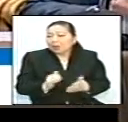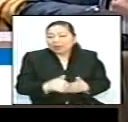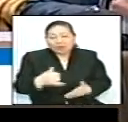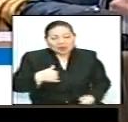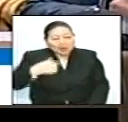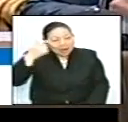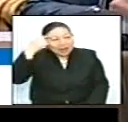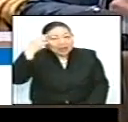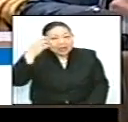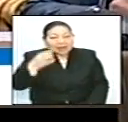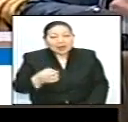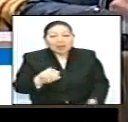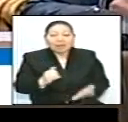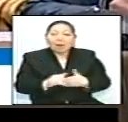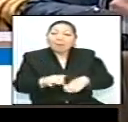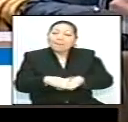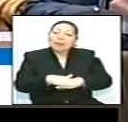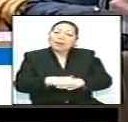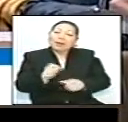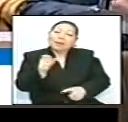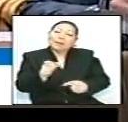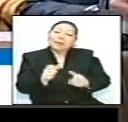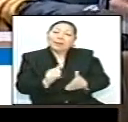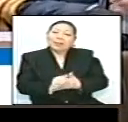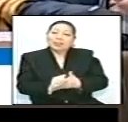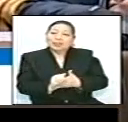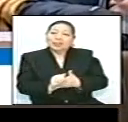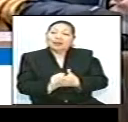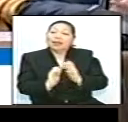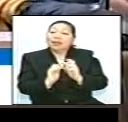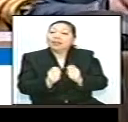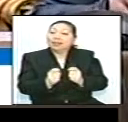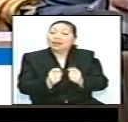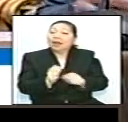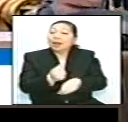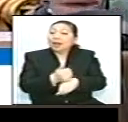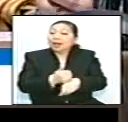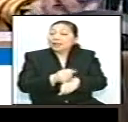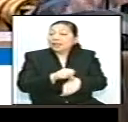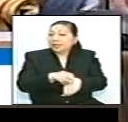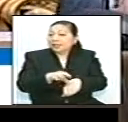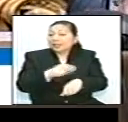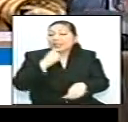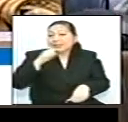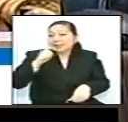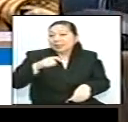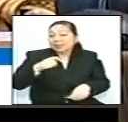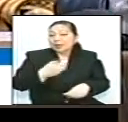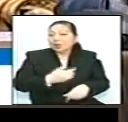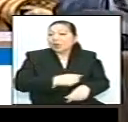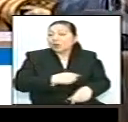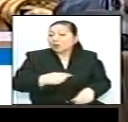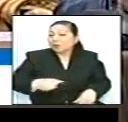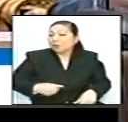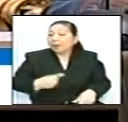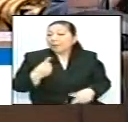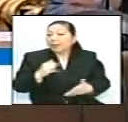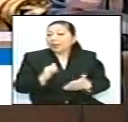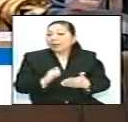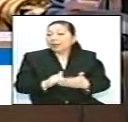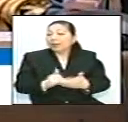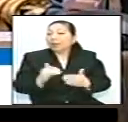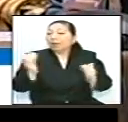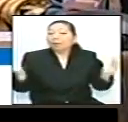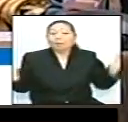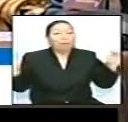yo que es preferible preparar gente y darle el asesoramiento necesario a los gobiernos regionales para evitar esas